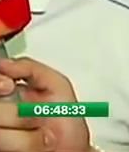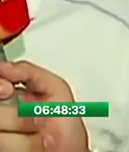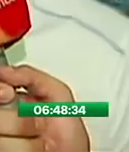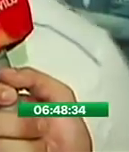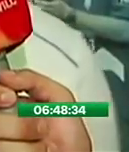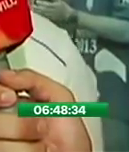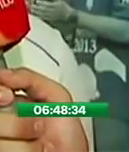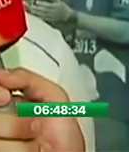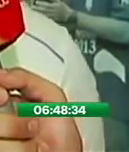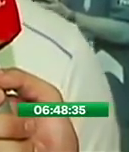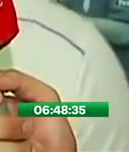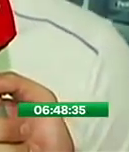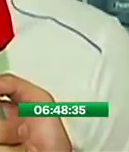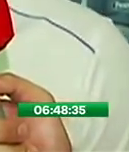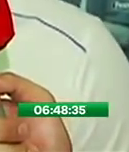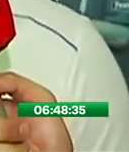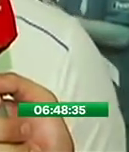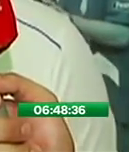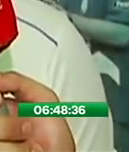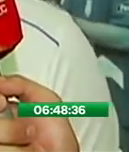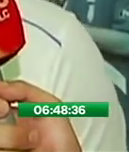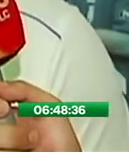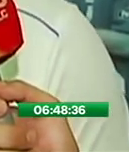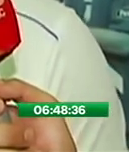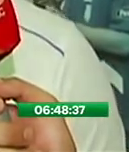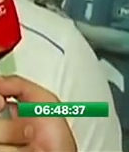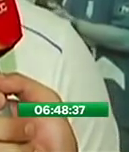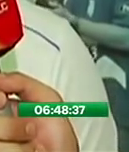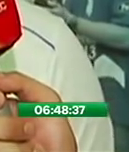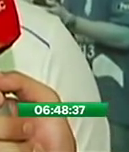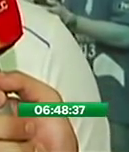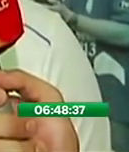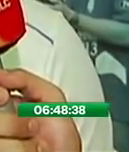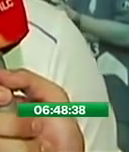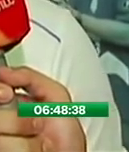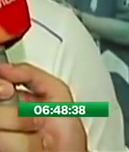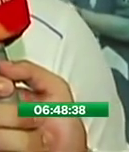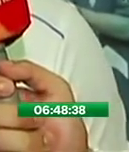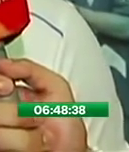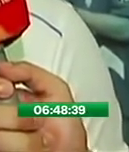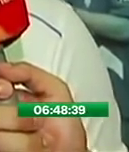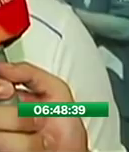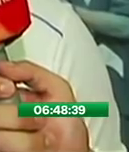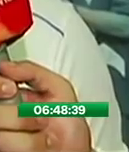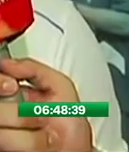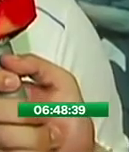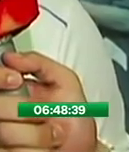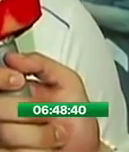es la consigna, eso es lo que puedo decir por el momento. Quizás de pronto